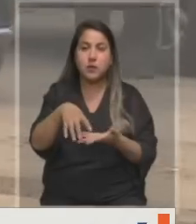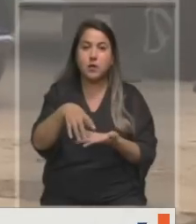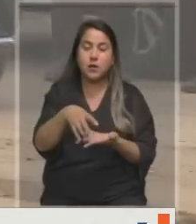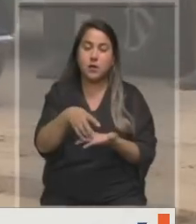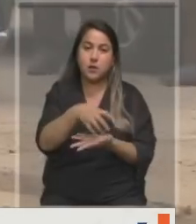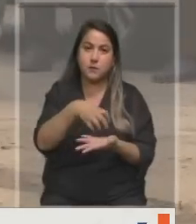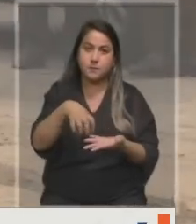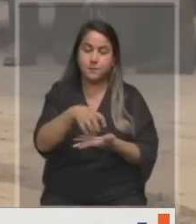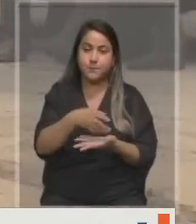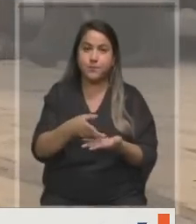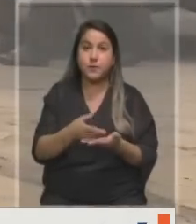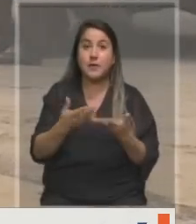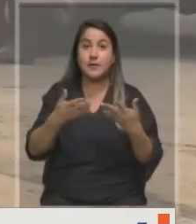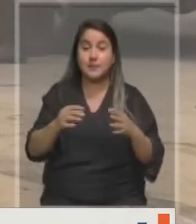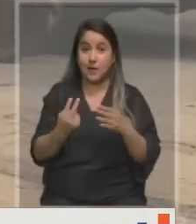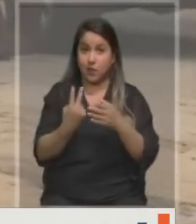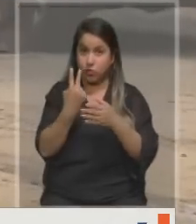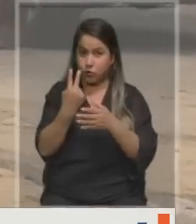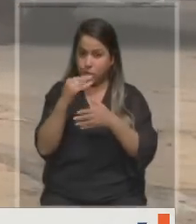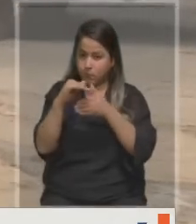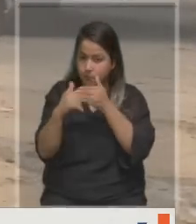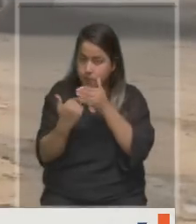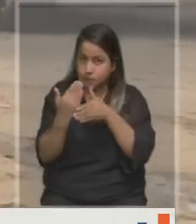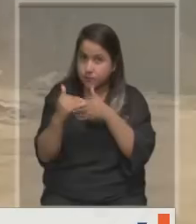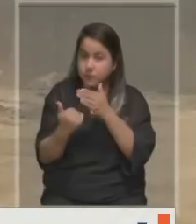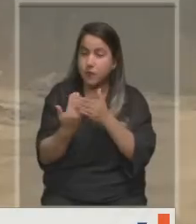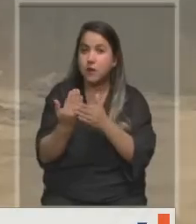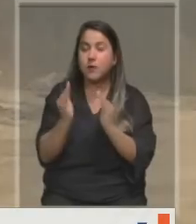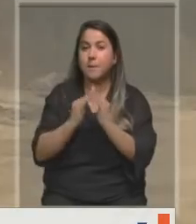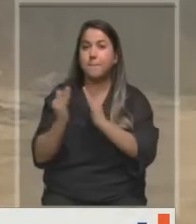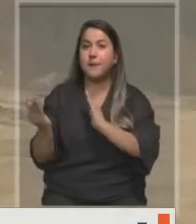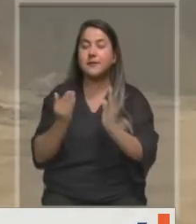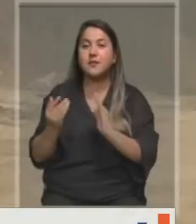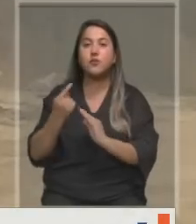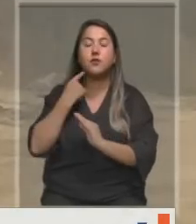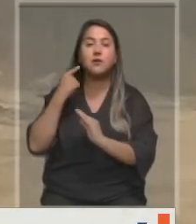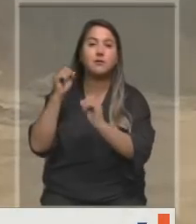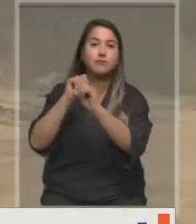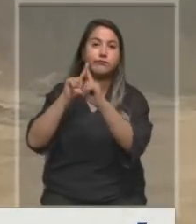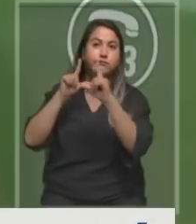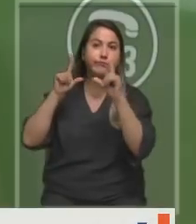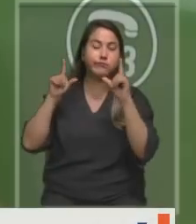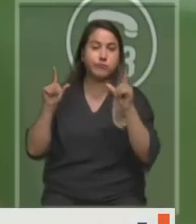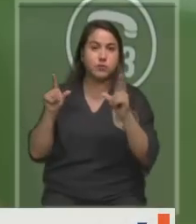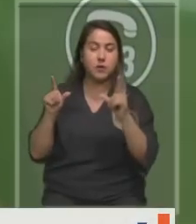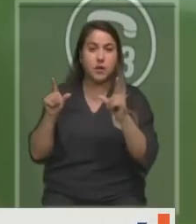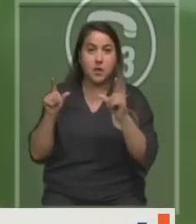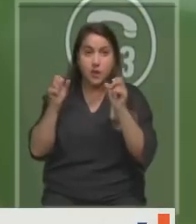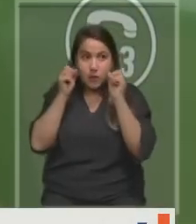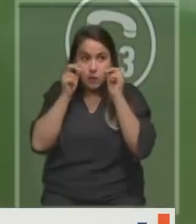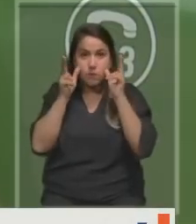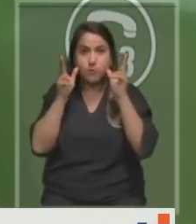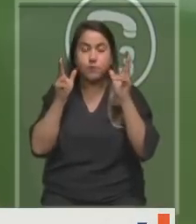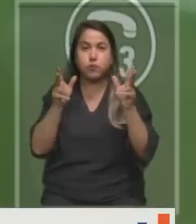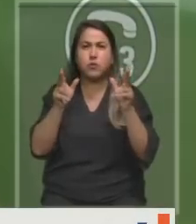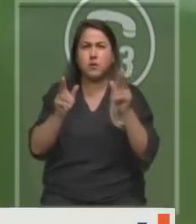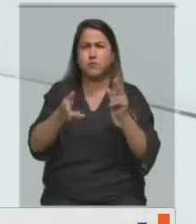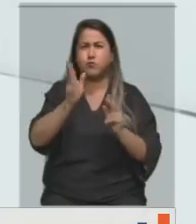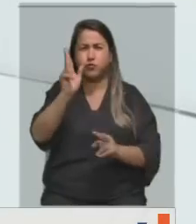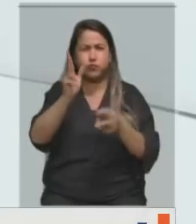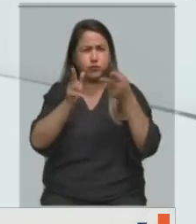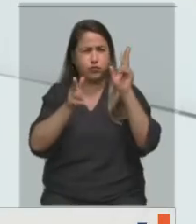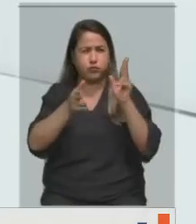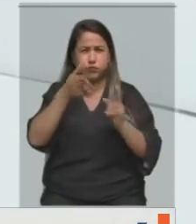eran pasadas las dos de la madrugada y los vecinos de belloto Norte en quilpué despertaban inevitablemente ha causado un sinfín de disparos